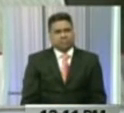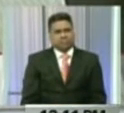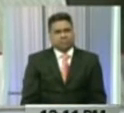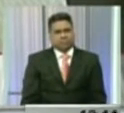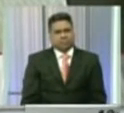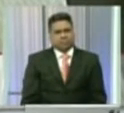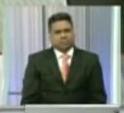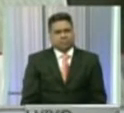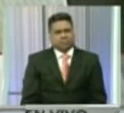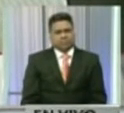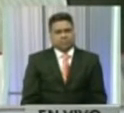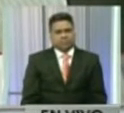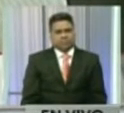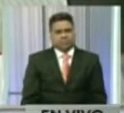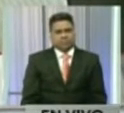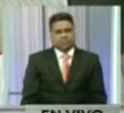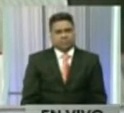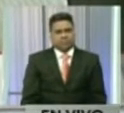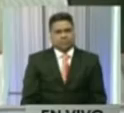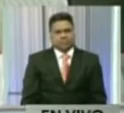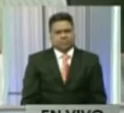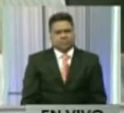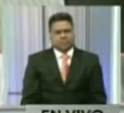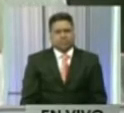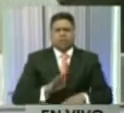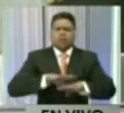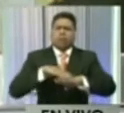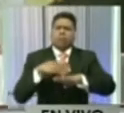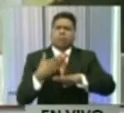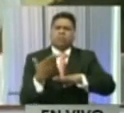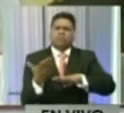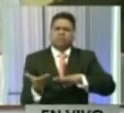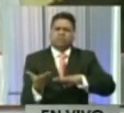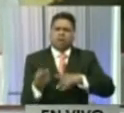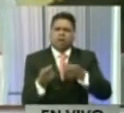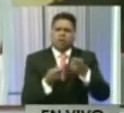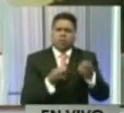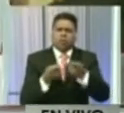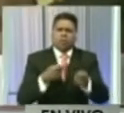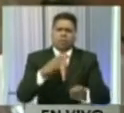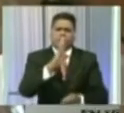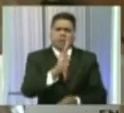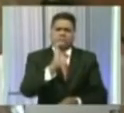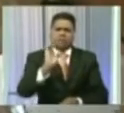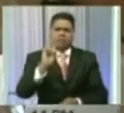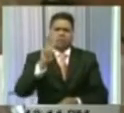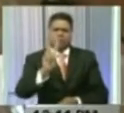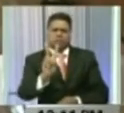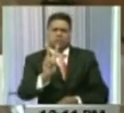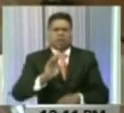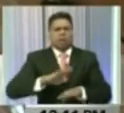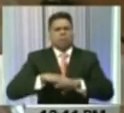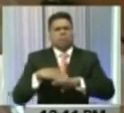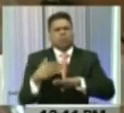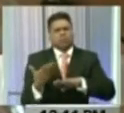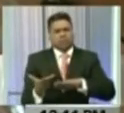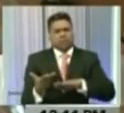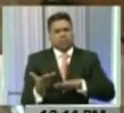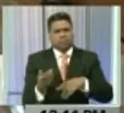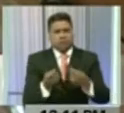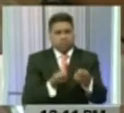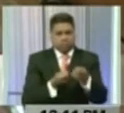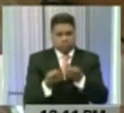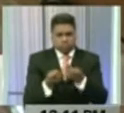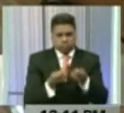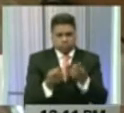¿Y por qué controlaban el Banco Central? para tener el control de los indicadores macroeconómicos,